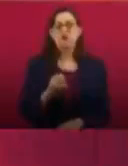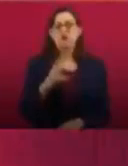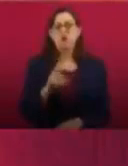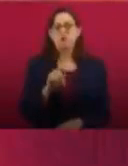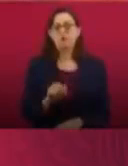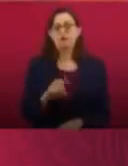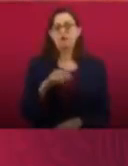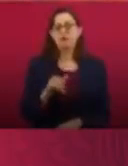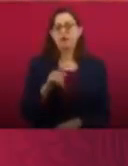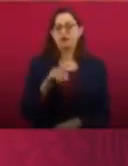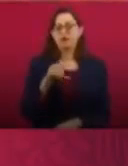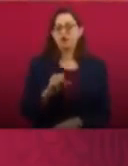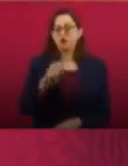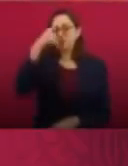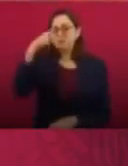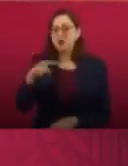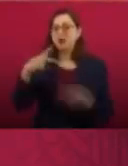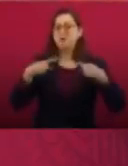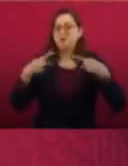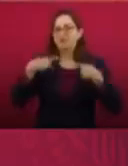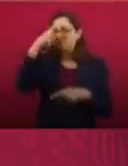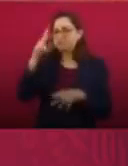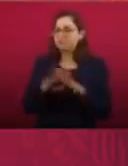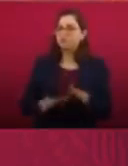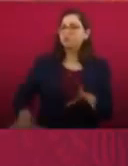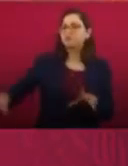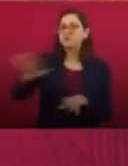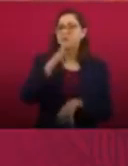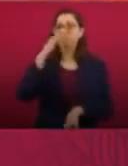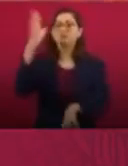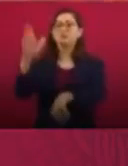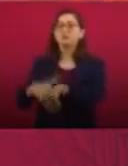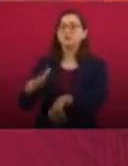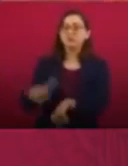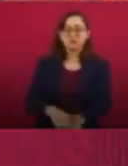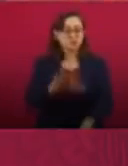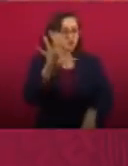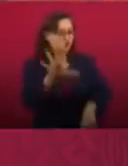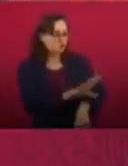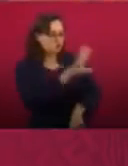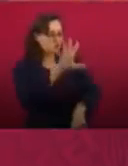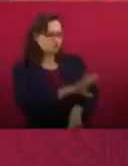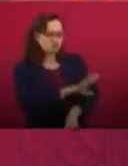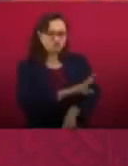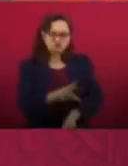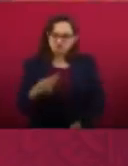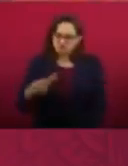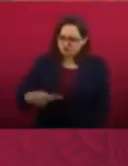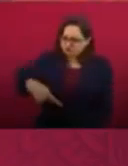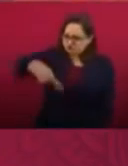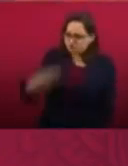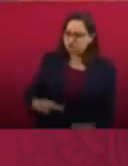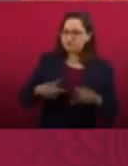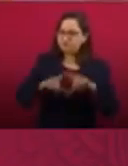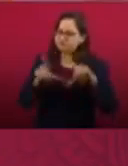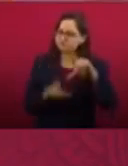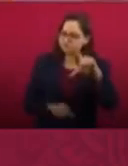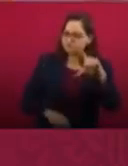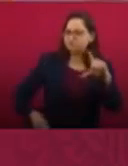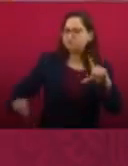Les devuelvo la energía eléctrica, que es de la exclusiva propiedad de la nación,